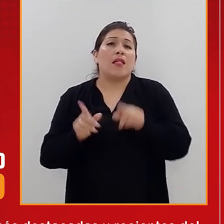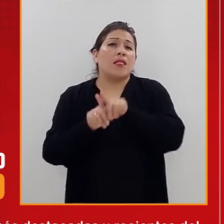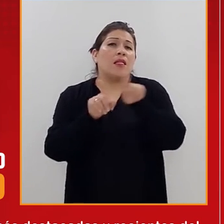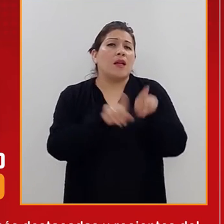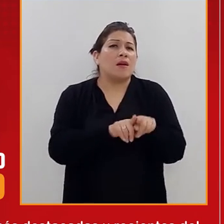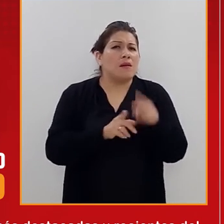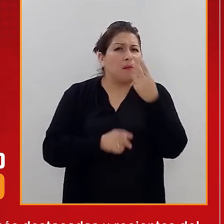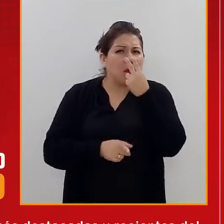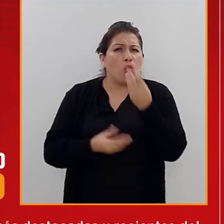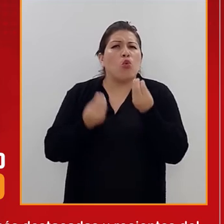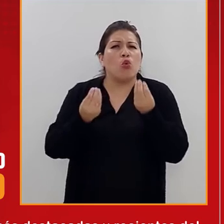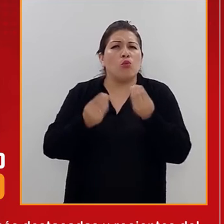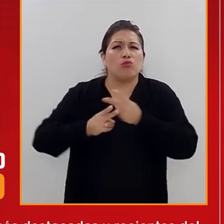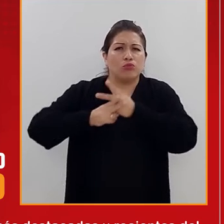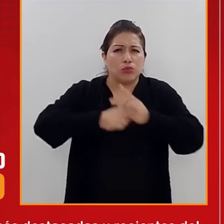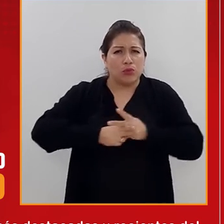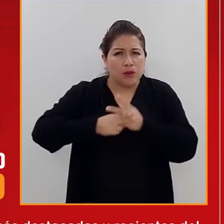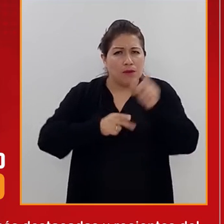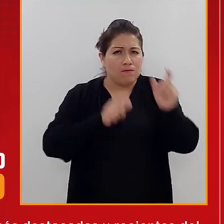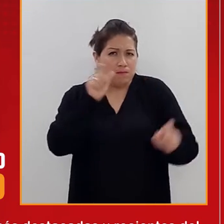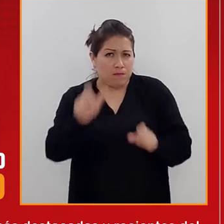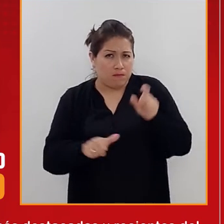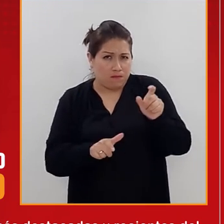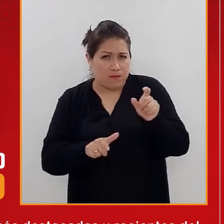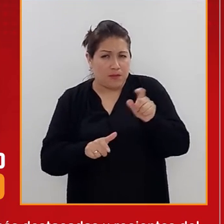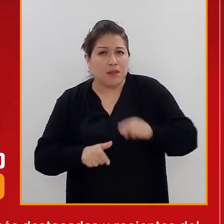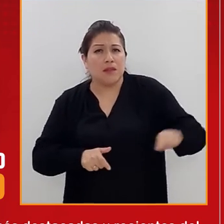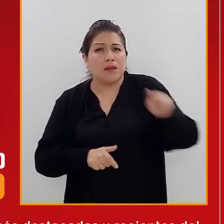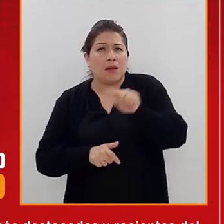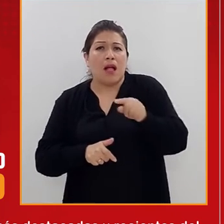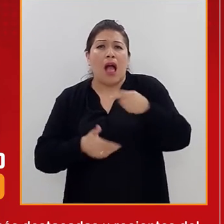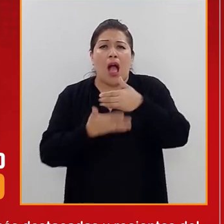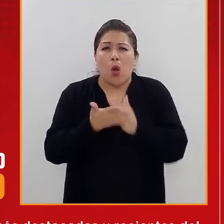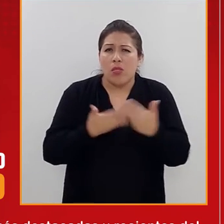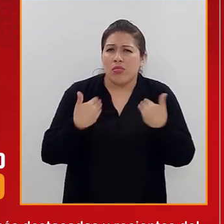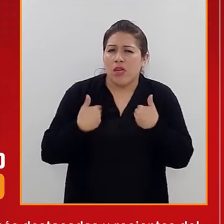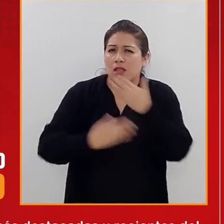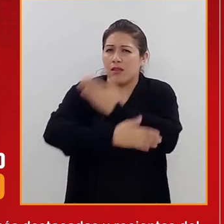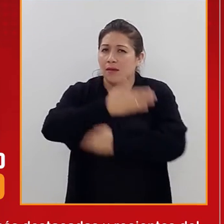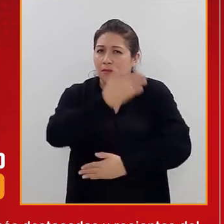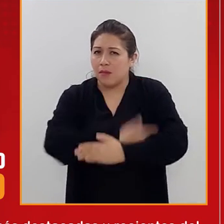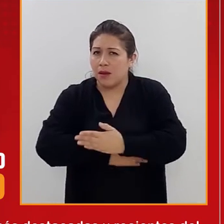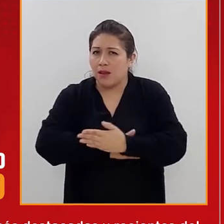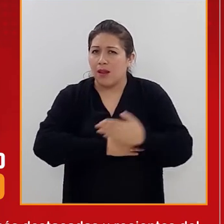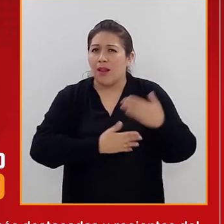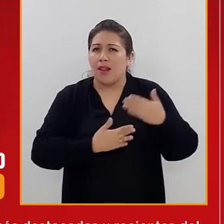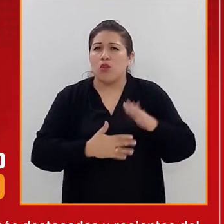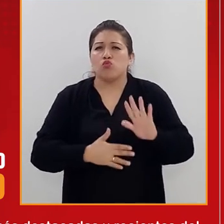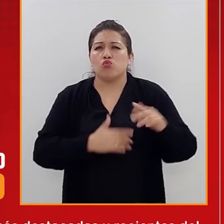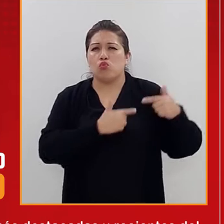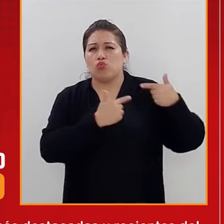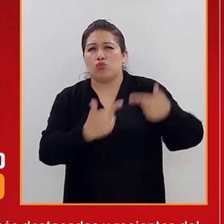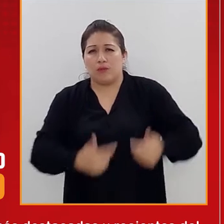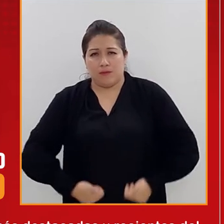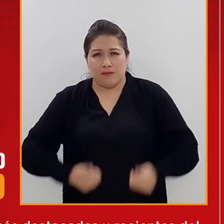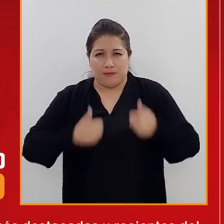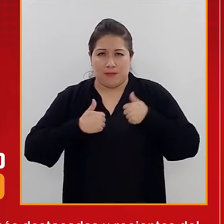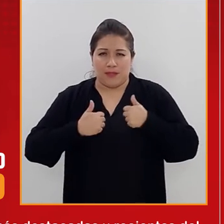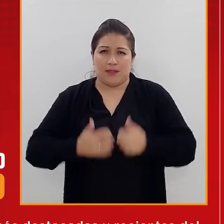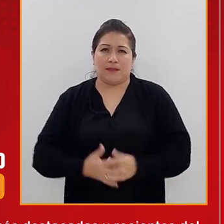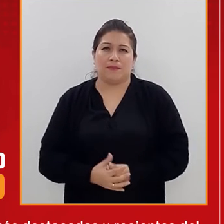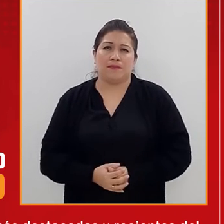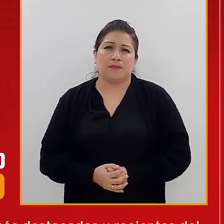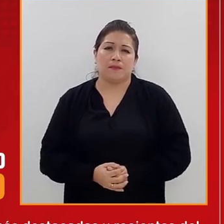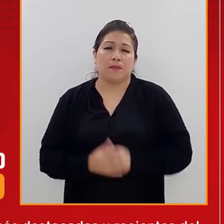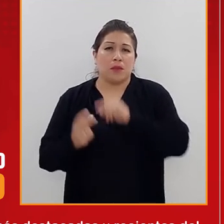condiciones excepcionales, así como medidas de cuidado hacia personas que adquirían algún tipo de discapacidad en el transcurso de